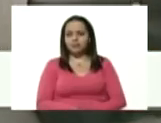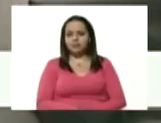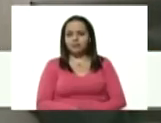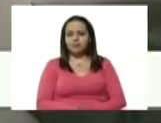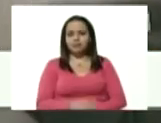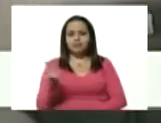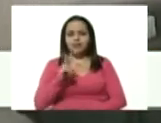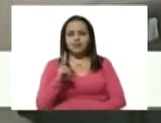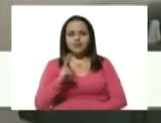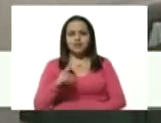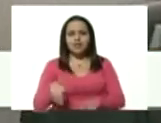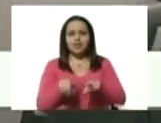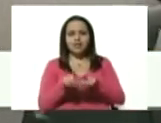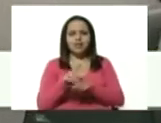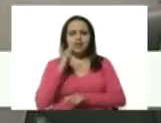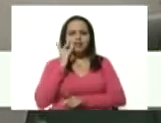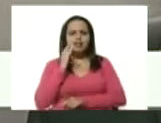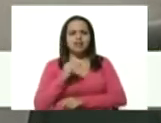ejemplar.